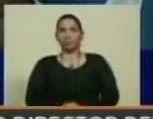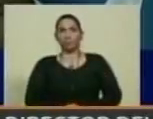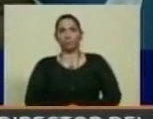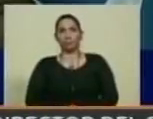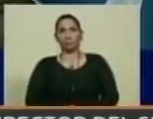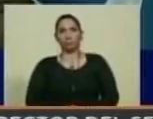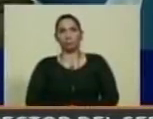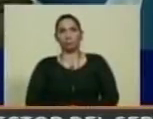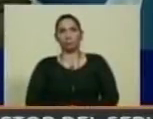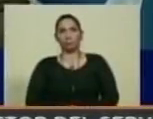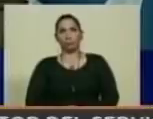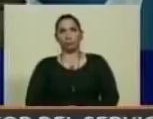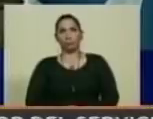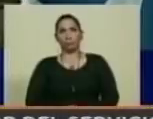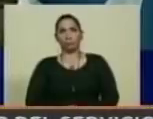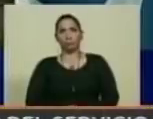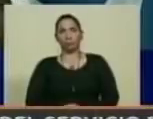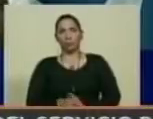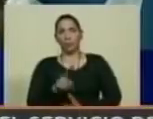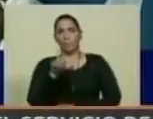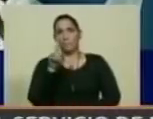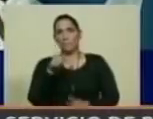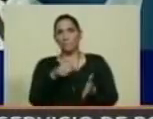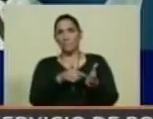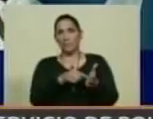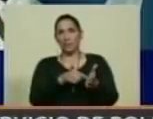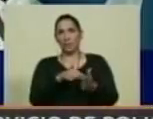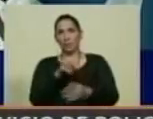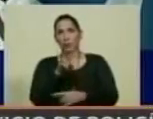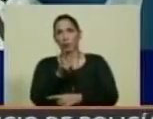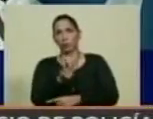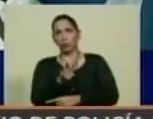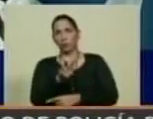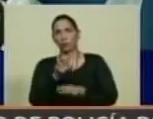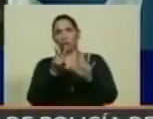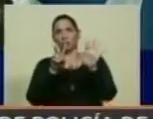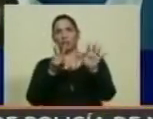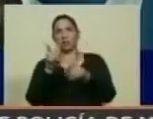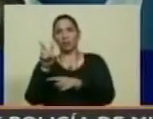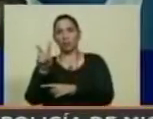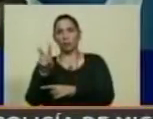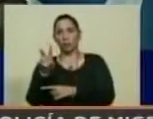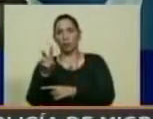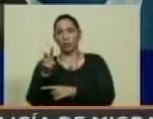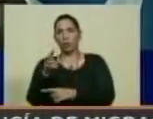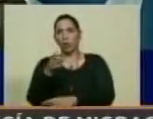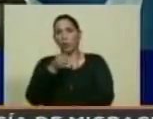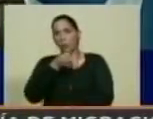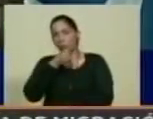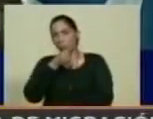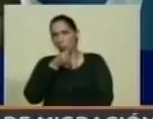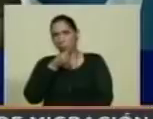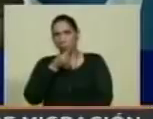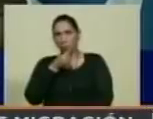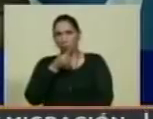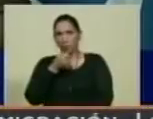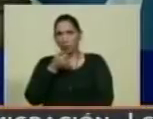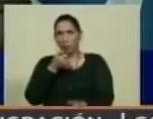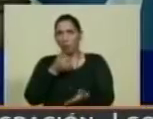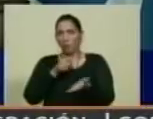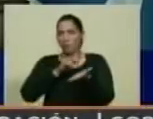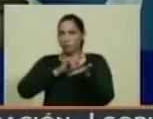está estudiando 1.272 notas de voz y de audio que se le